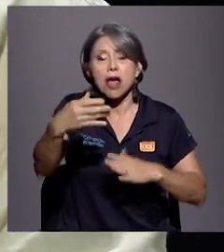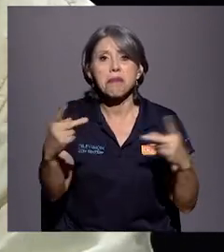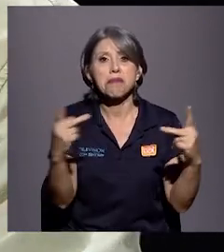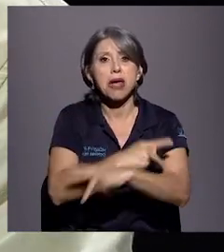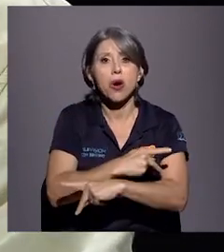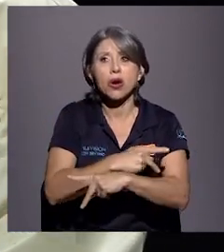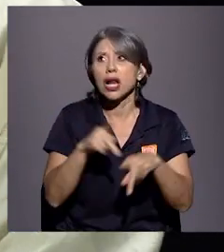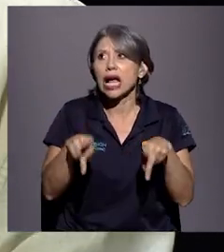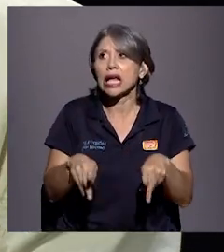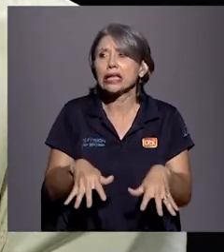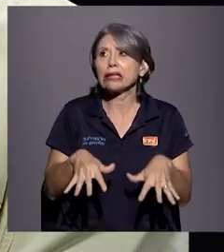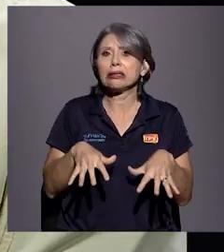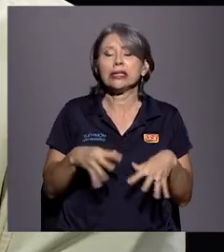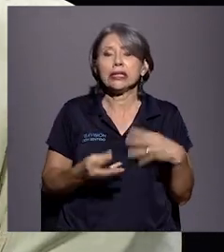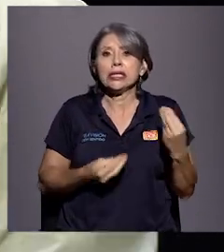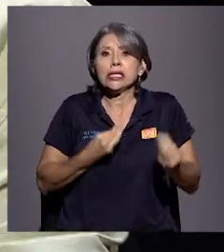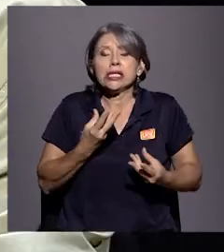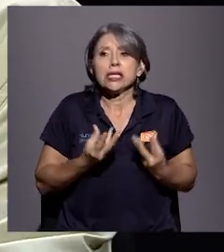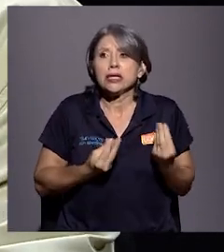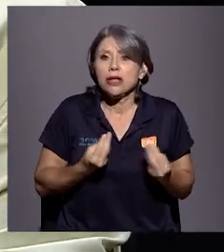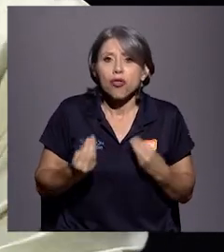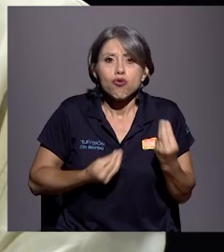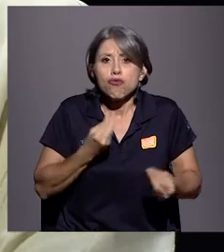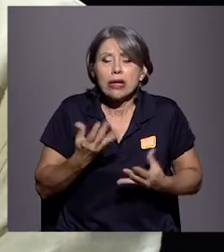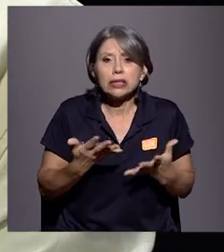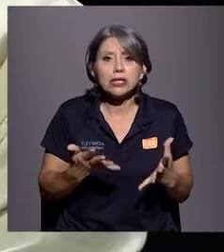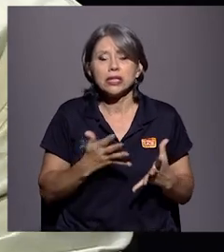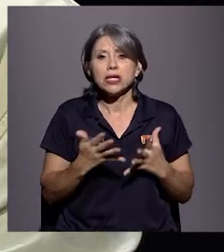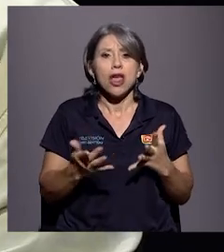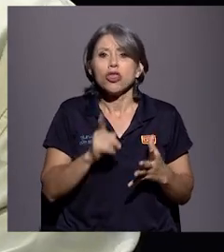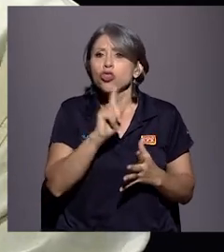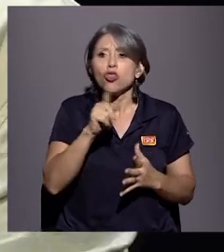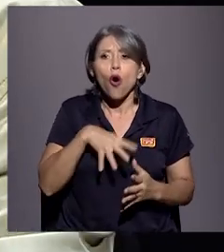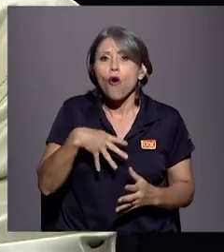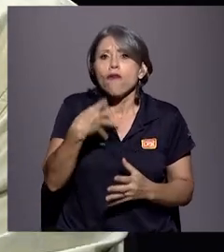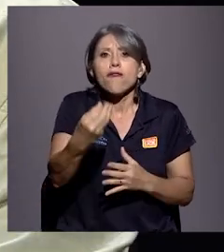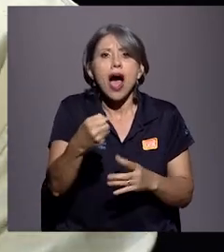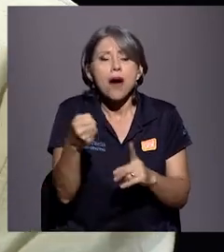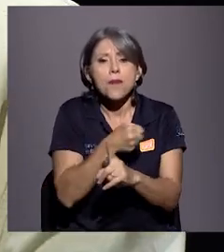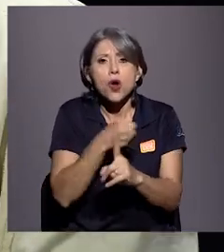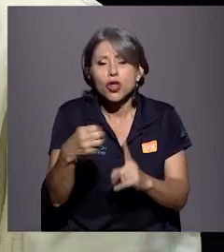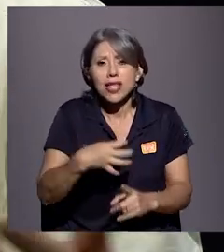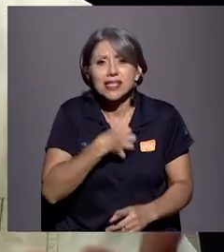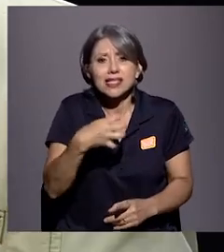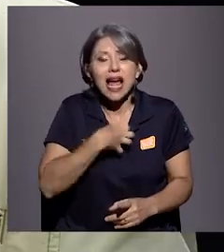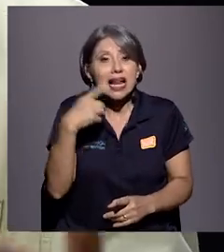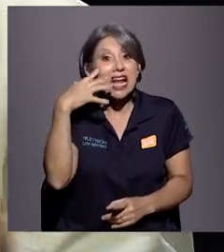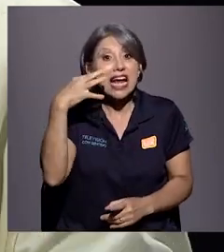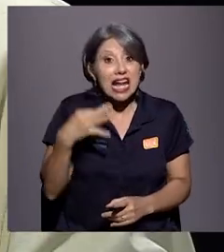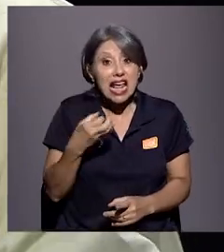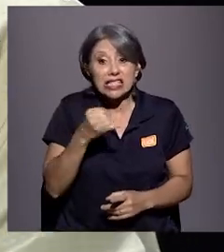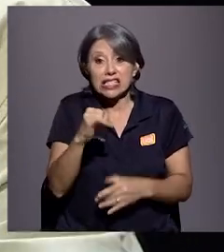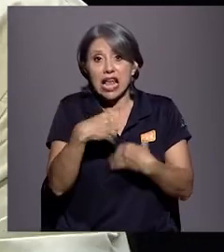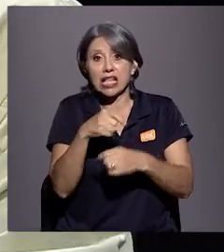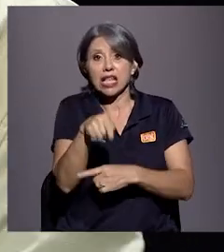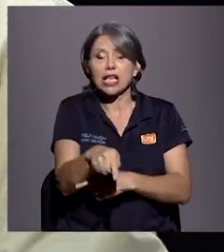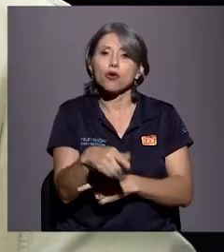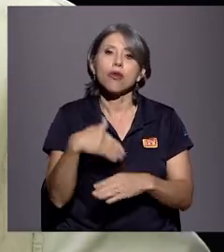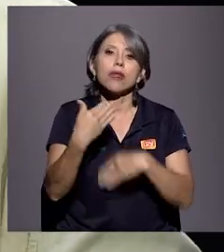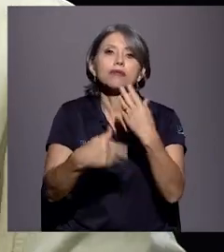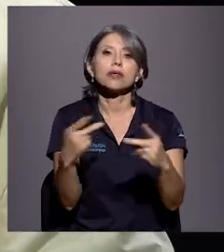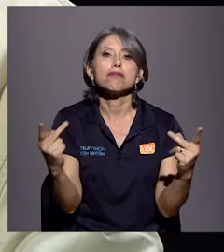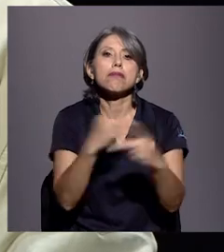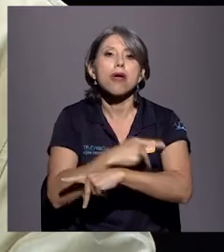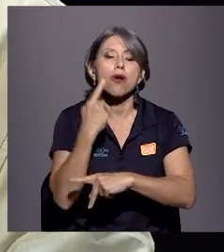no resiste, no va a protestar, porque piensa que si protesta, eso va a ser peor para su vida, para su